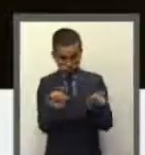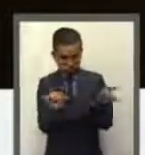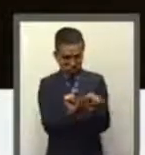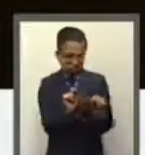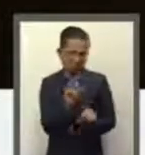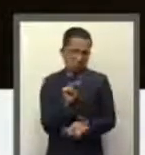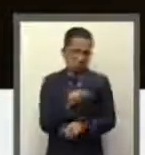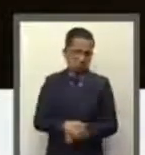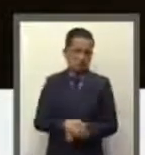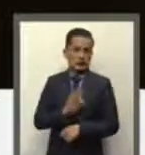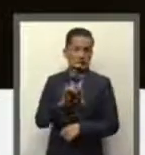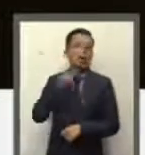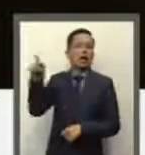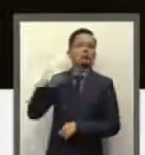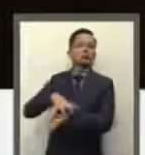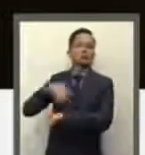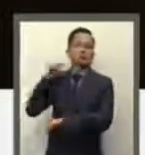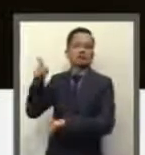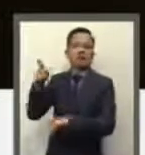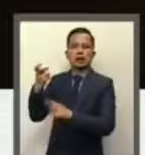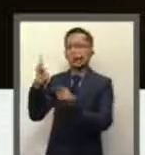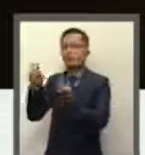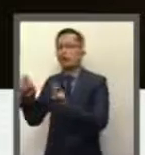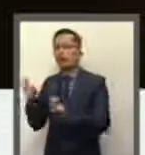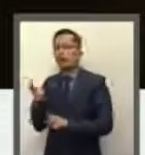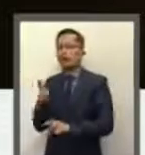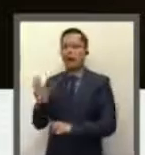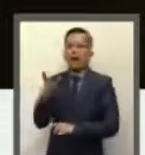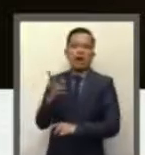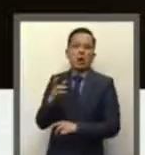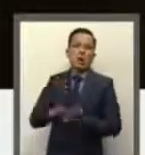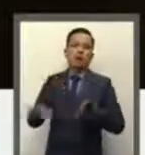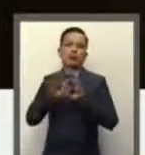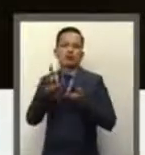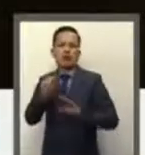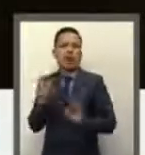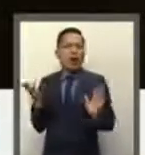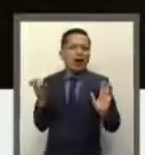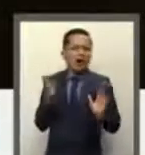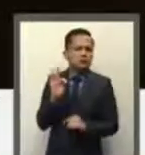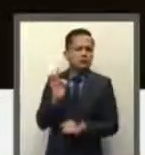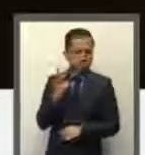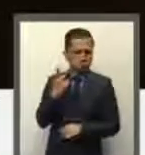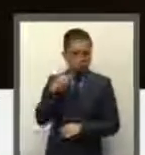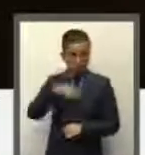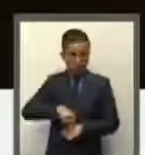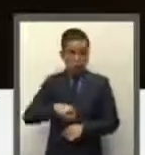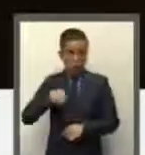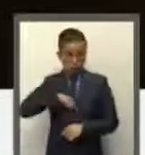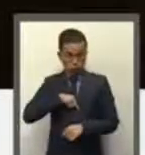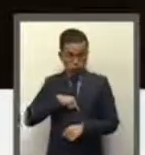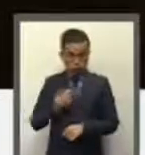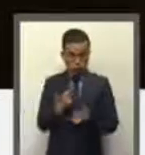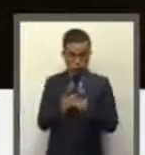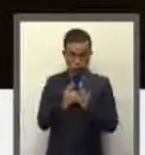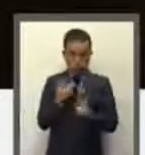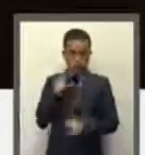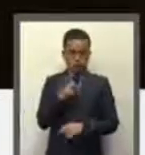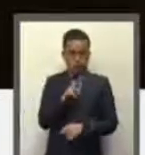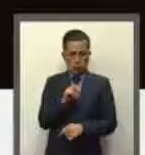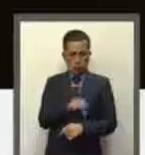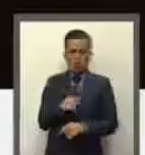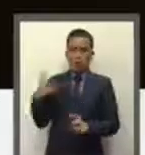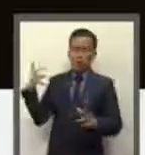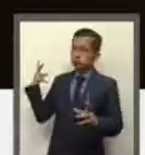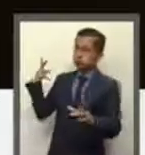Suiza este tema sea irrelevante, pero a Morena le tocará recoger los muertos y muertas de los dos